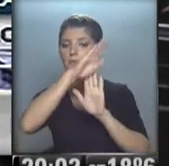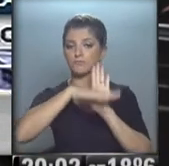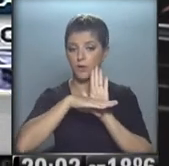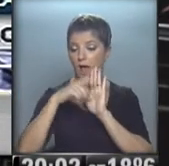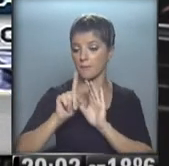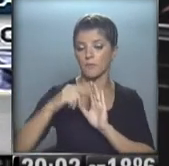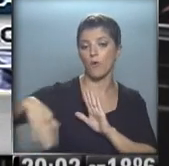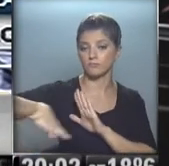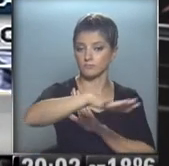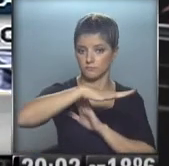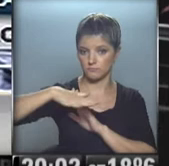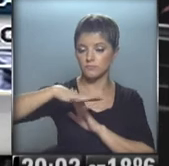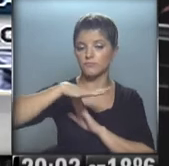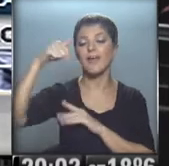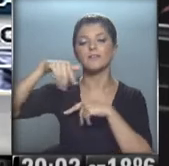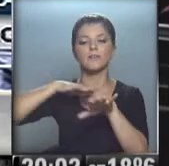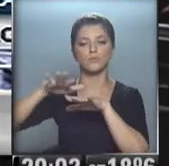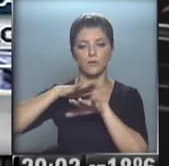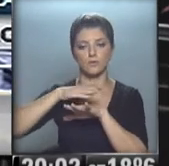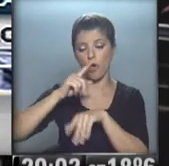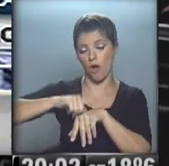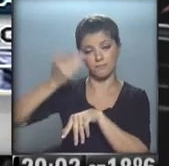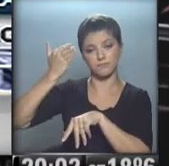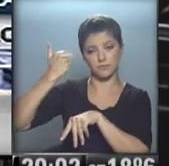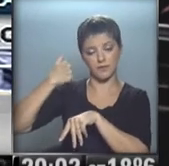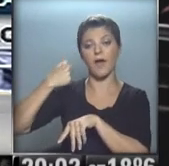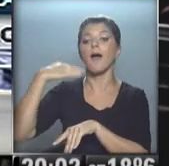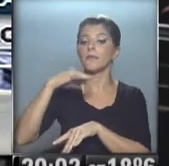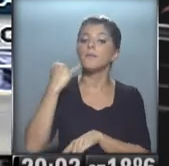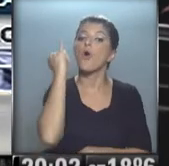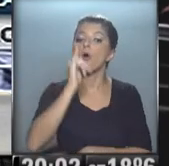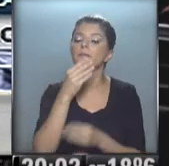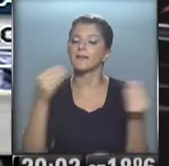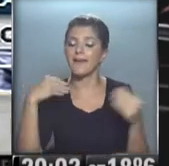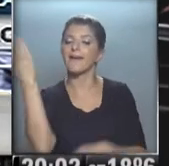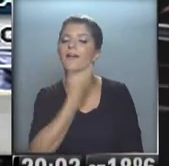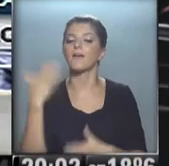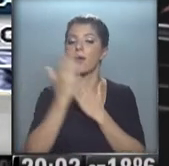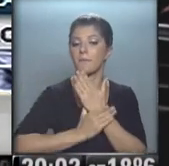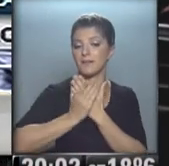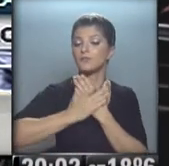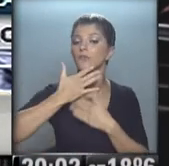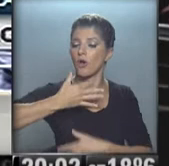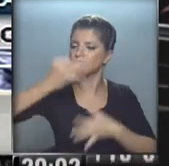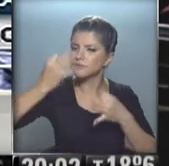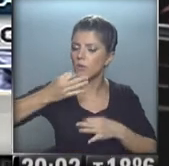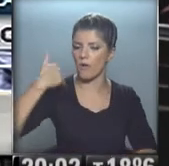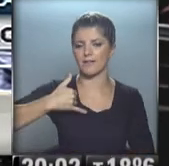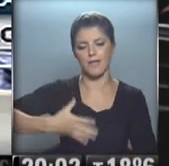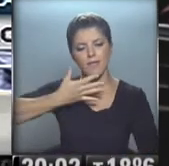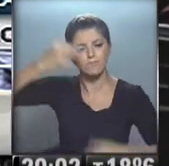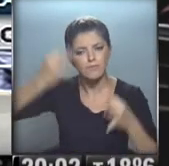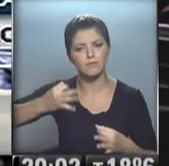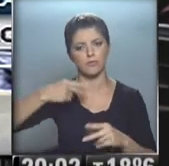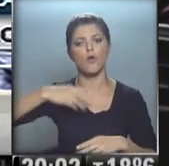Senado. En lo que sucedió en las últimas horas, hay que destacar que Capitanich aseguró que la Argentina tiene decidido cumplir